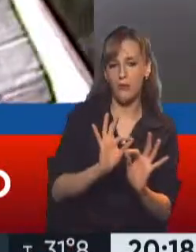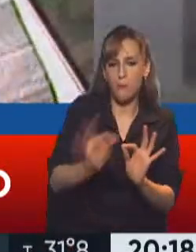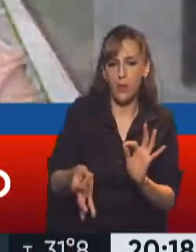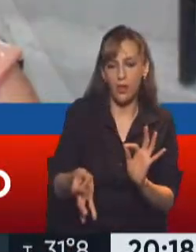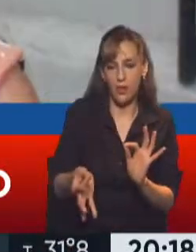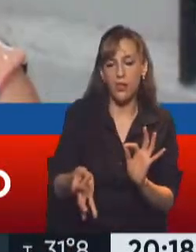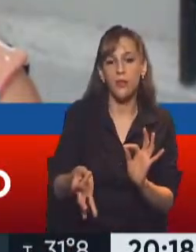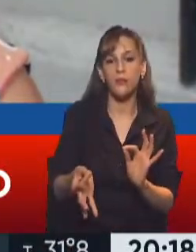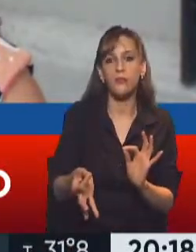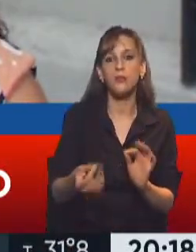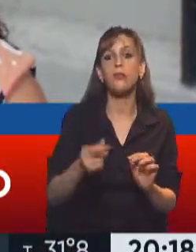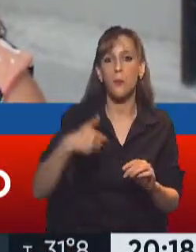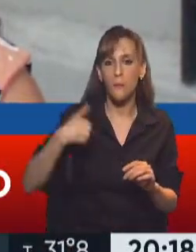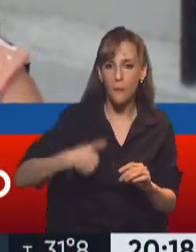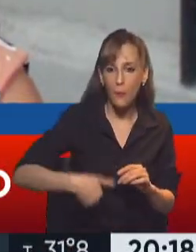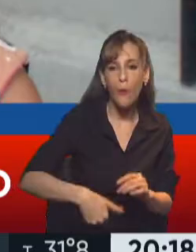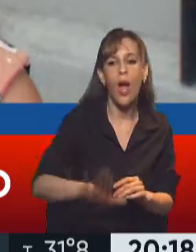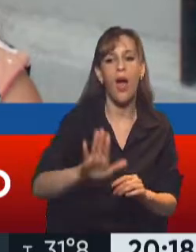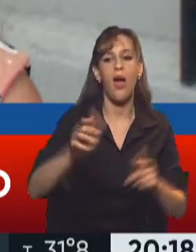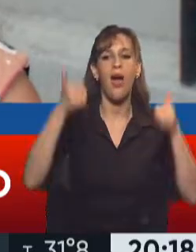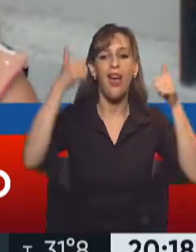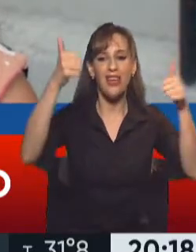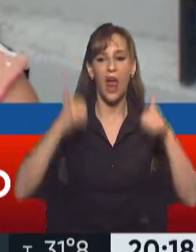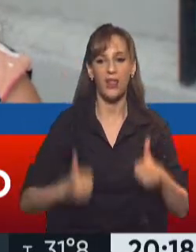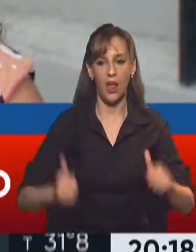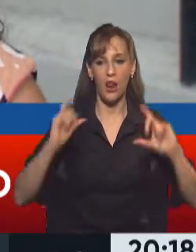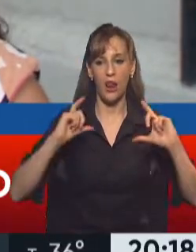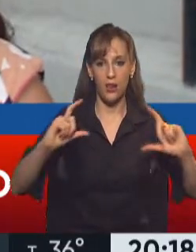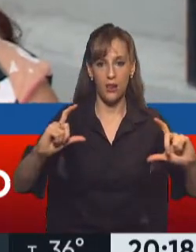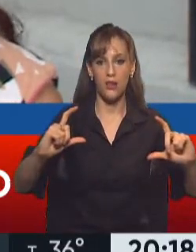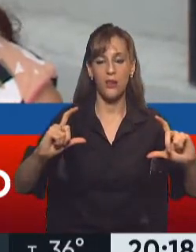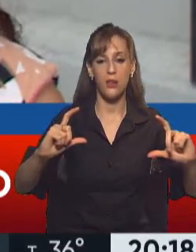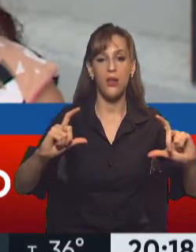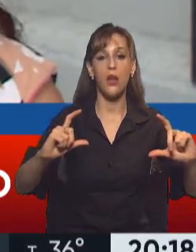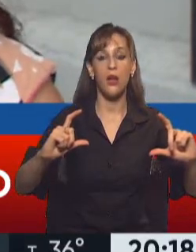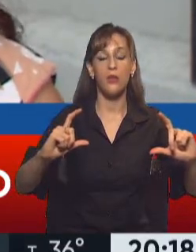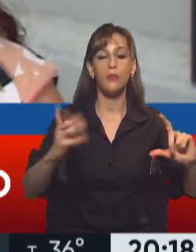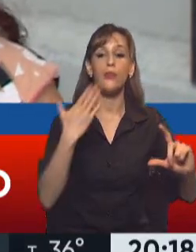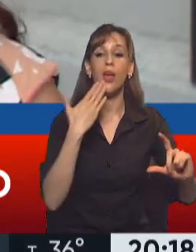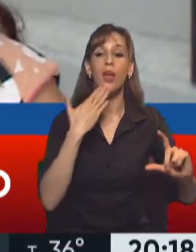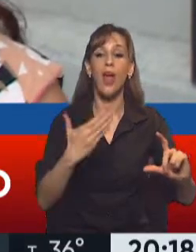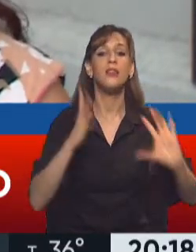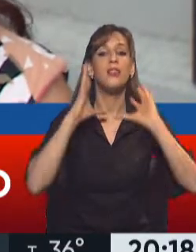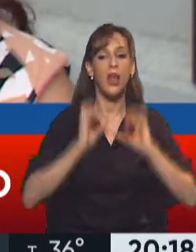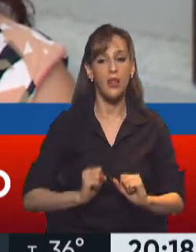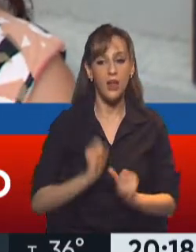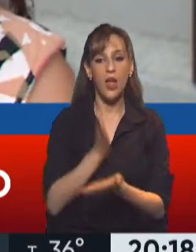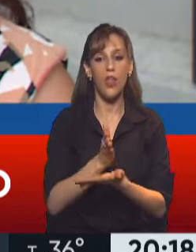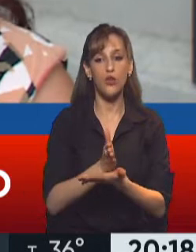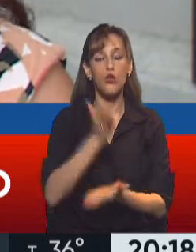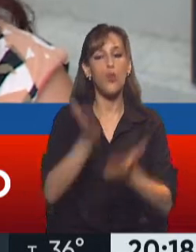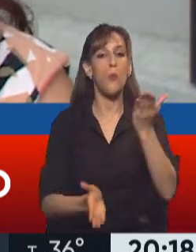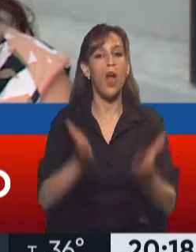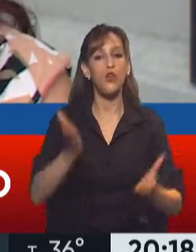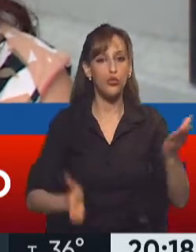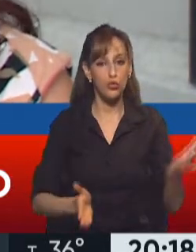donde se va a poner un cartel que lo coloca la Secretaría de Derechos Humanos de Nación, que